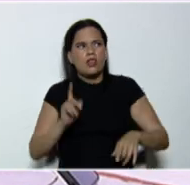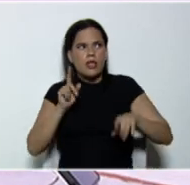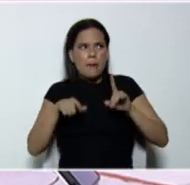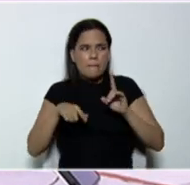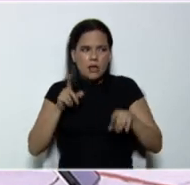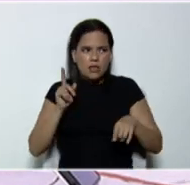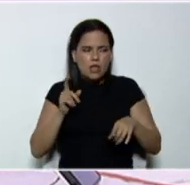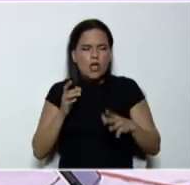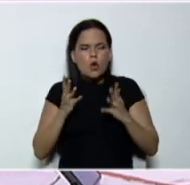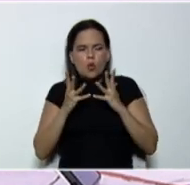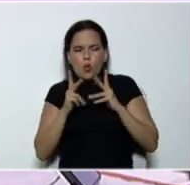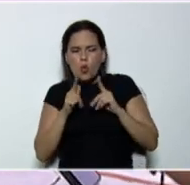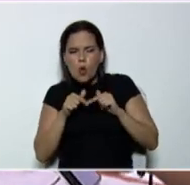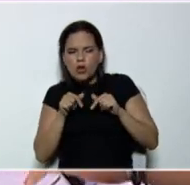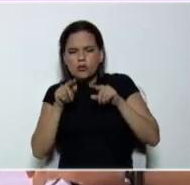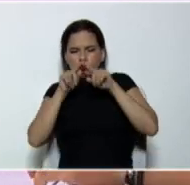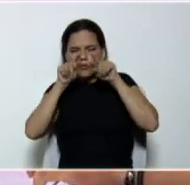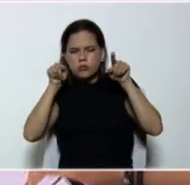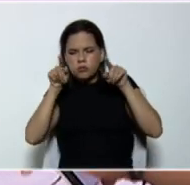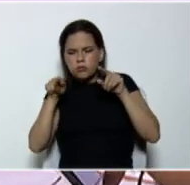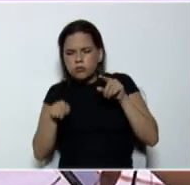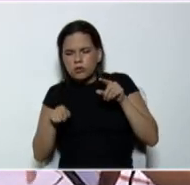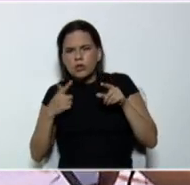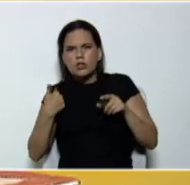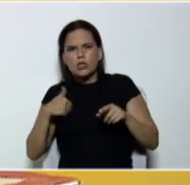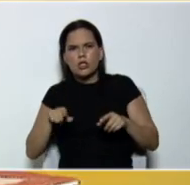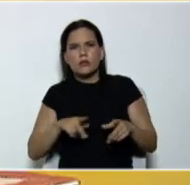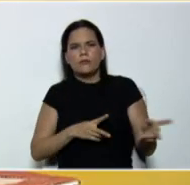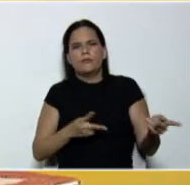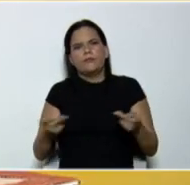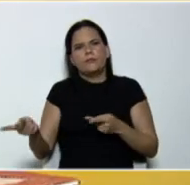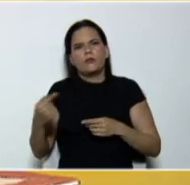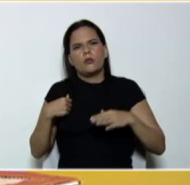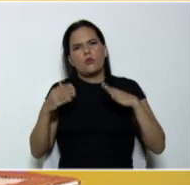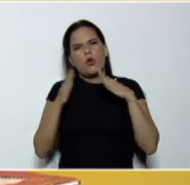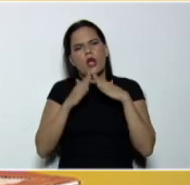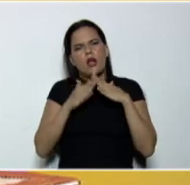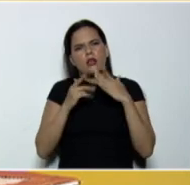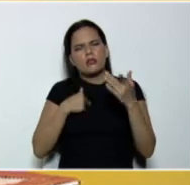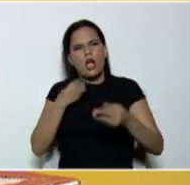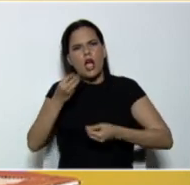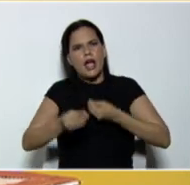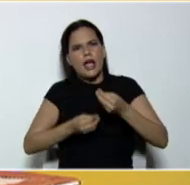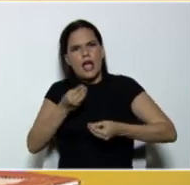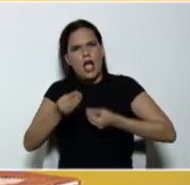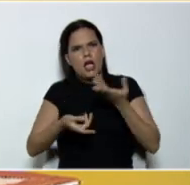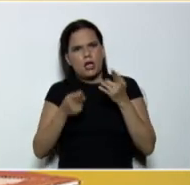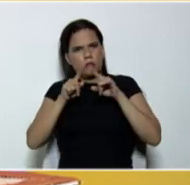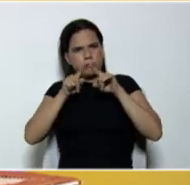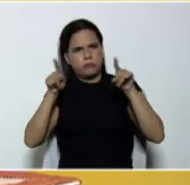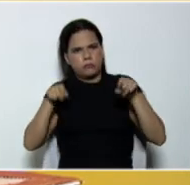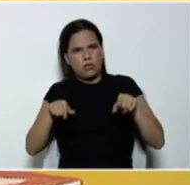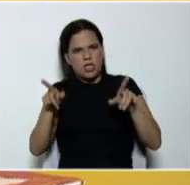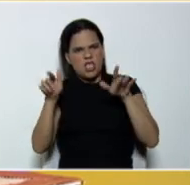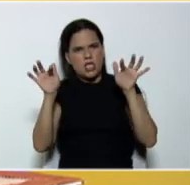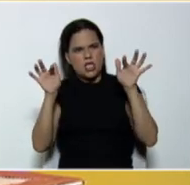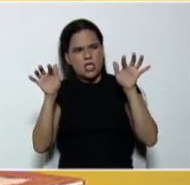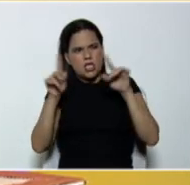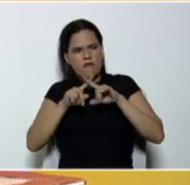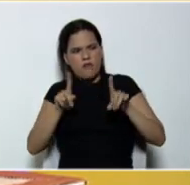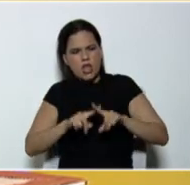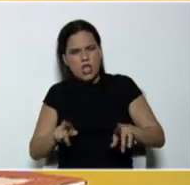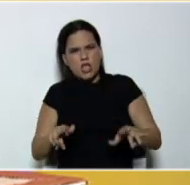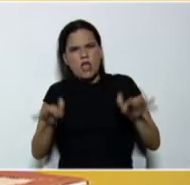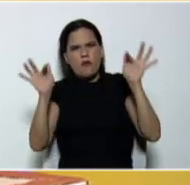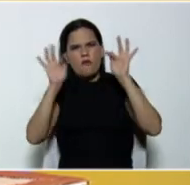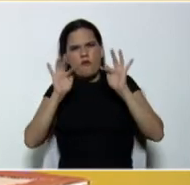la cantidad de helados. Por supuesto, Heile. Los invitamos allá en casa a que realicen el trazado de esas diferentes figuras geométricas